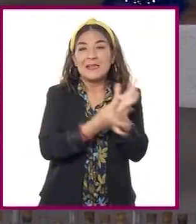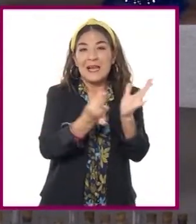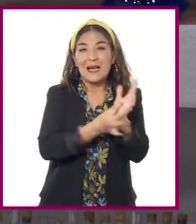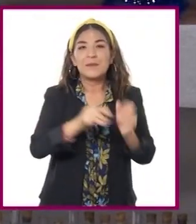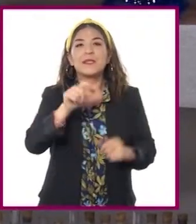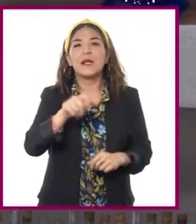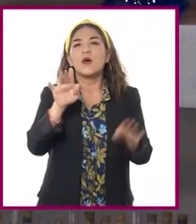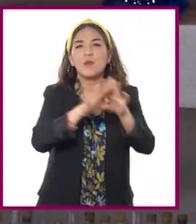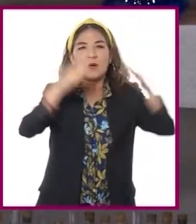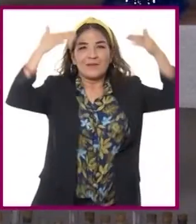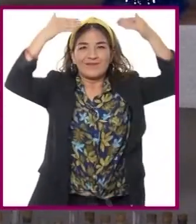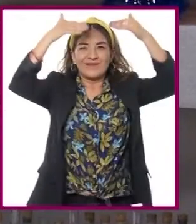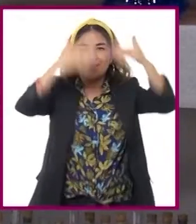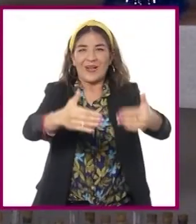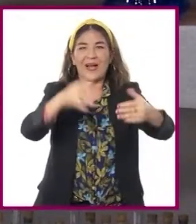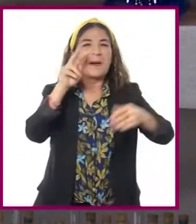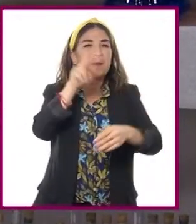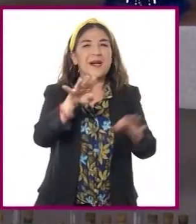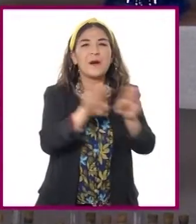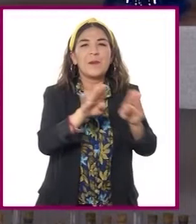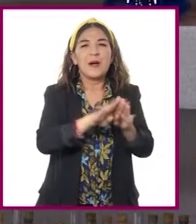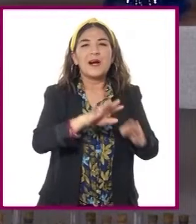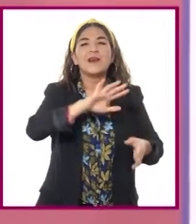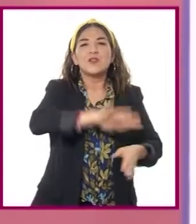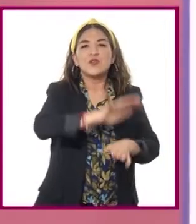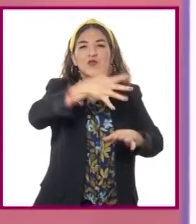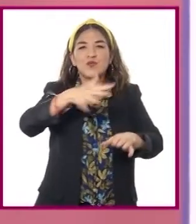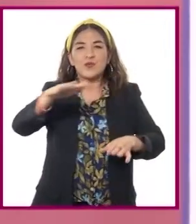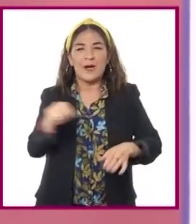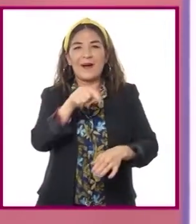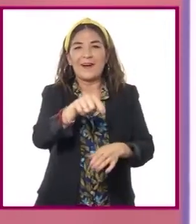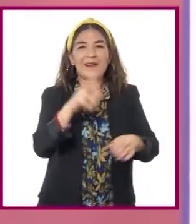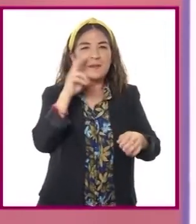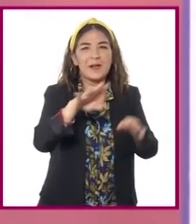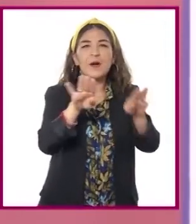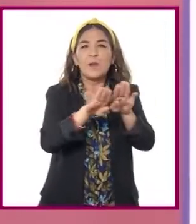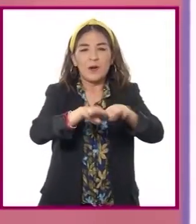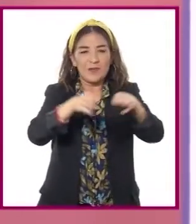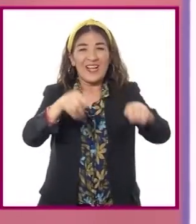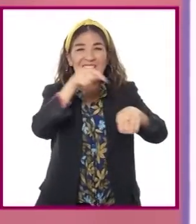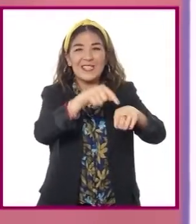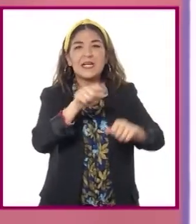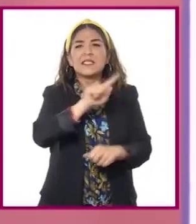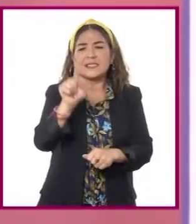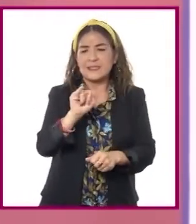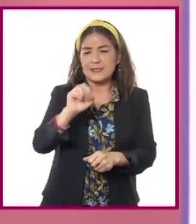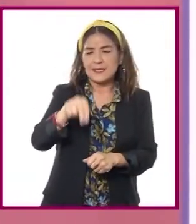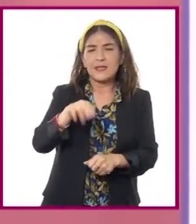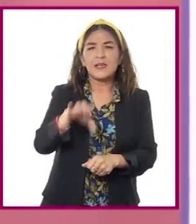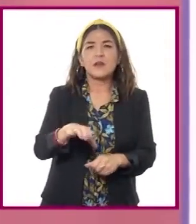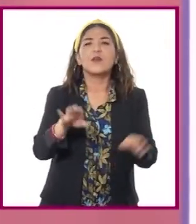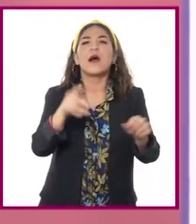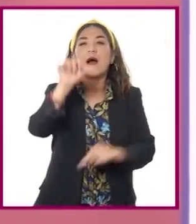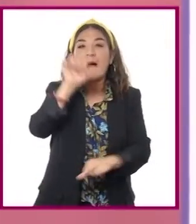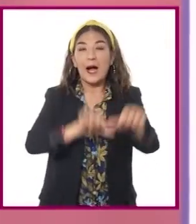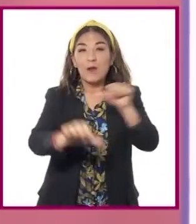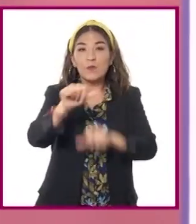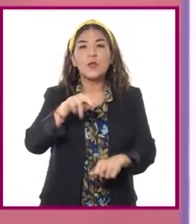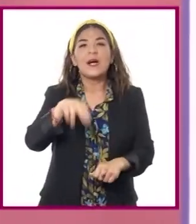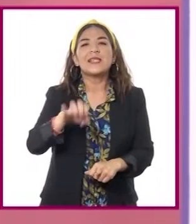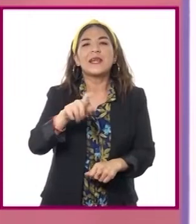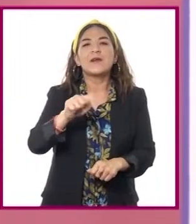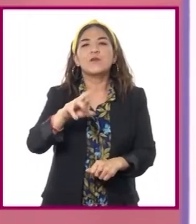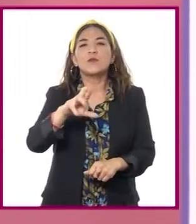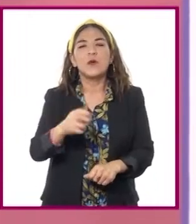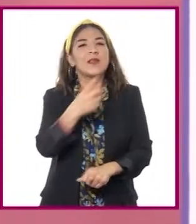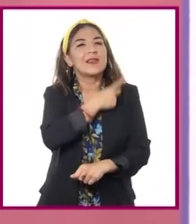galvanizadas de un techo en acero recubierto con zinc. Para que el zinc se corroa, los átomos neutros que lo